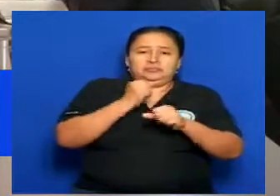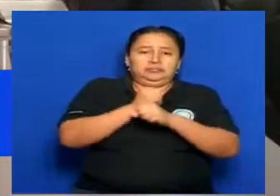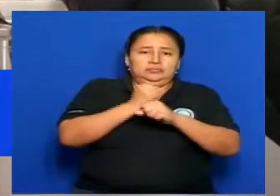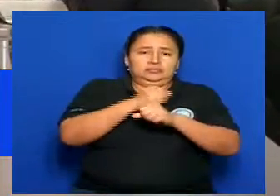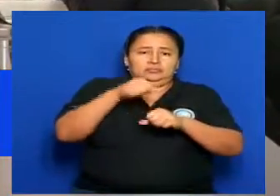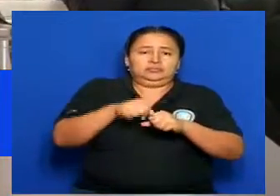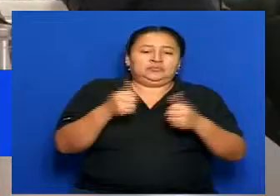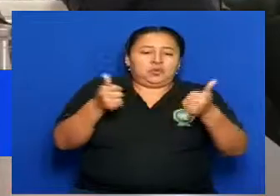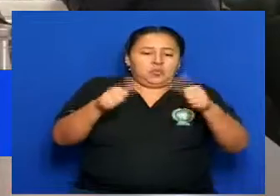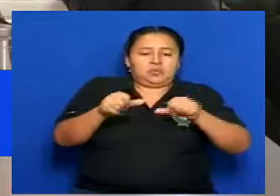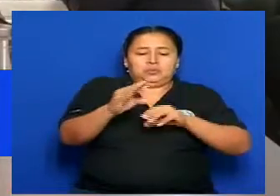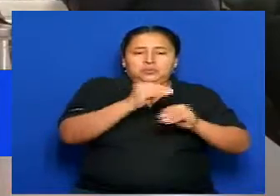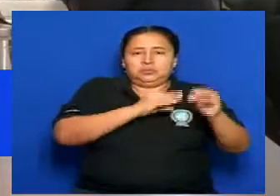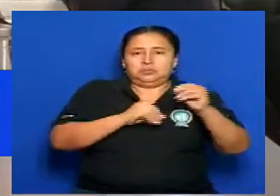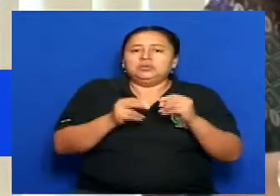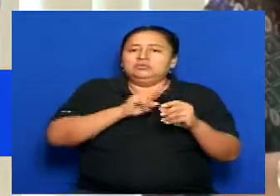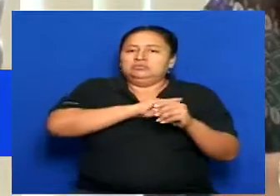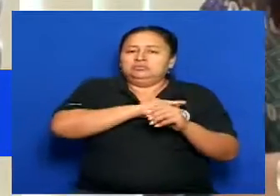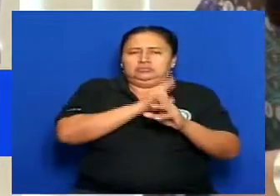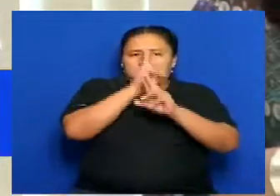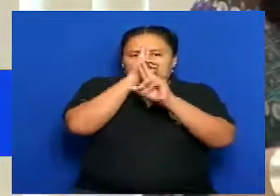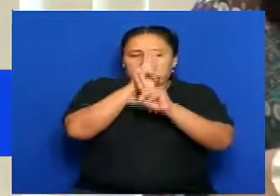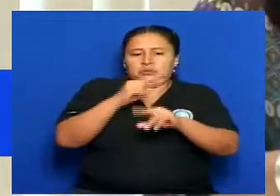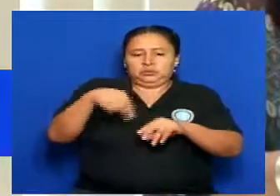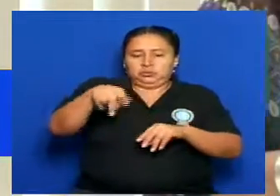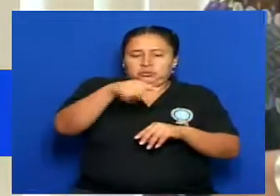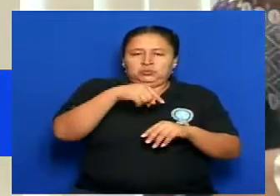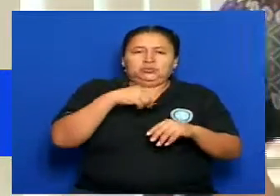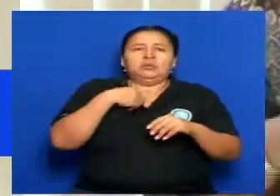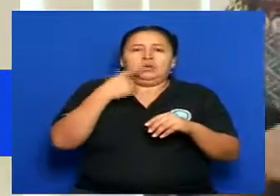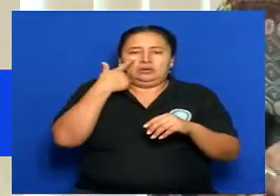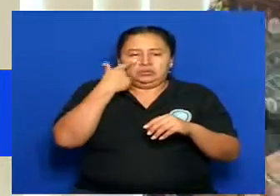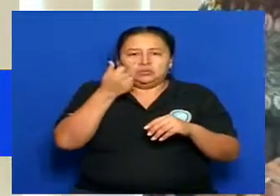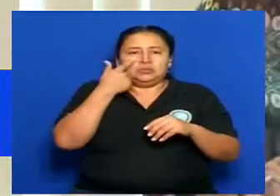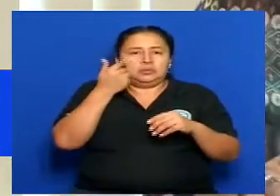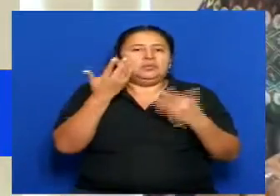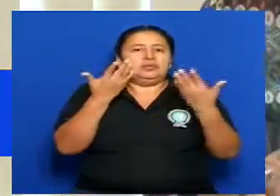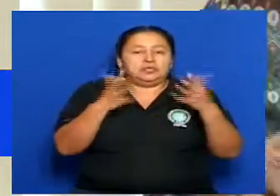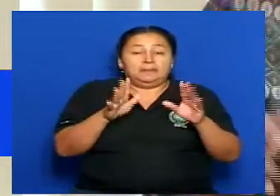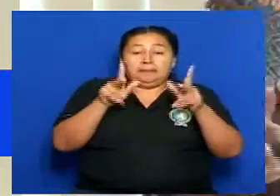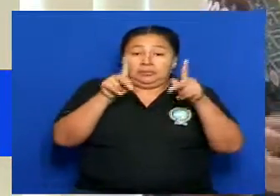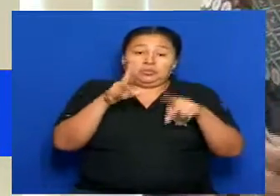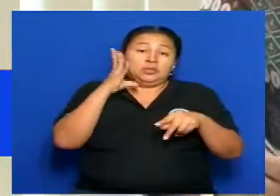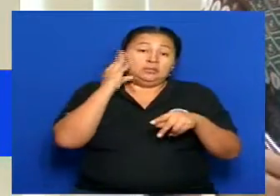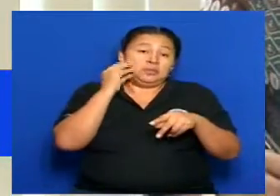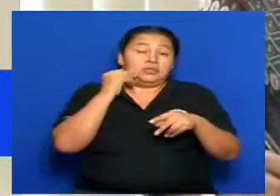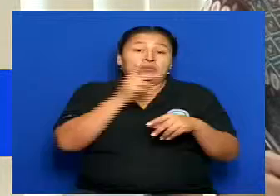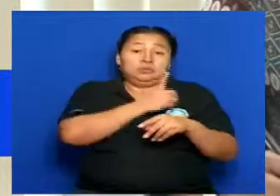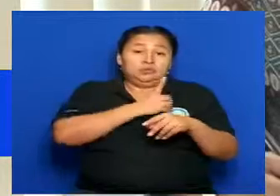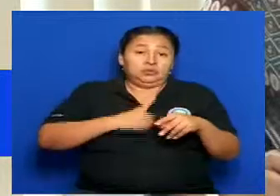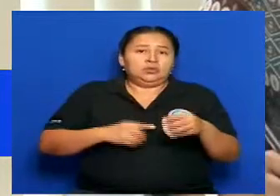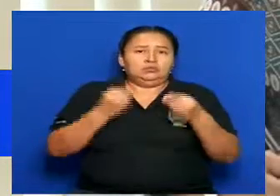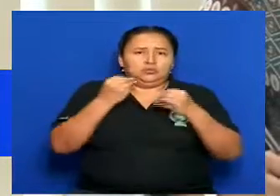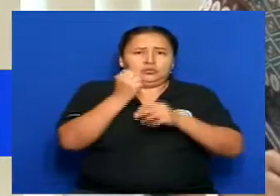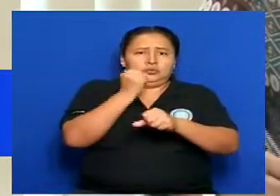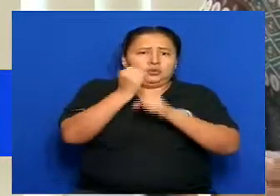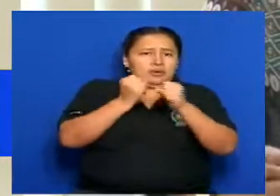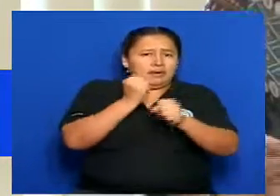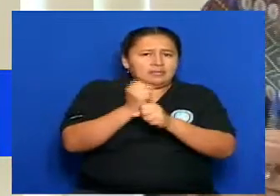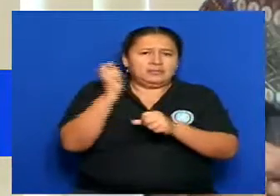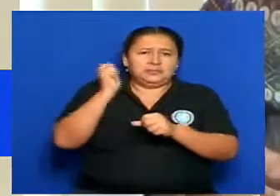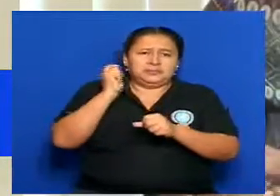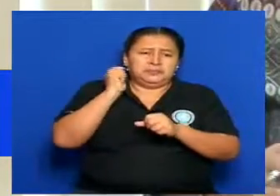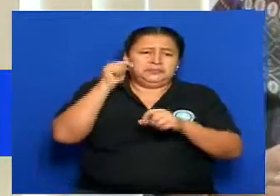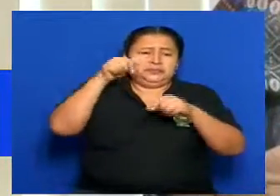de consenso hay mucho respeto entre nosotros hay mucho conocimiento hay gente que tiene diputados que tienen muchos años de estar en la comisión